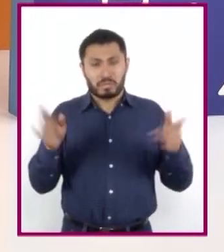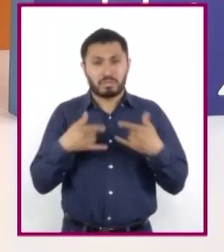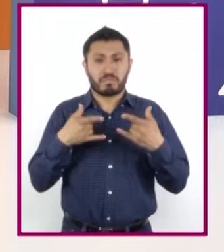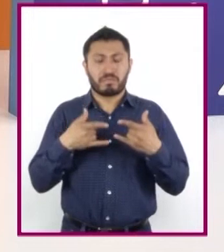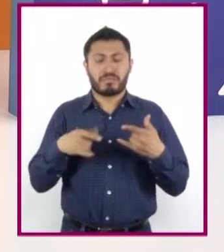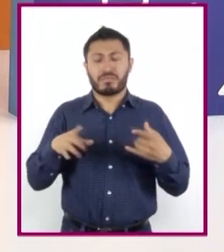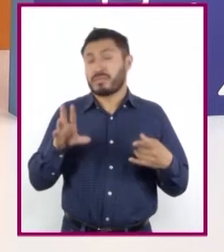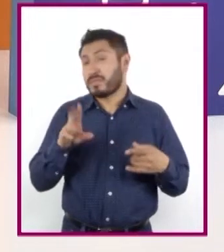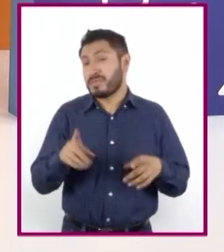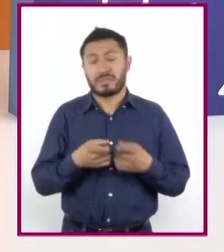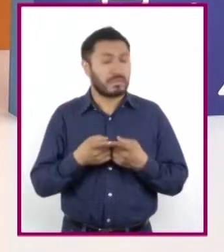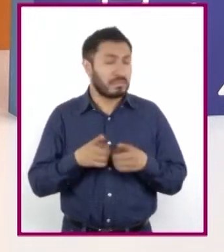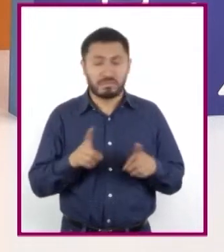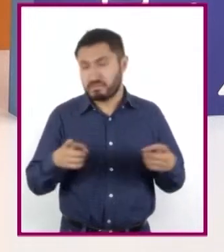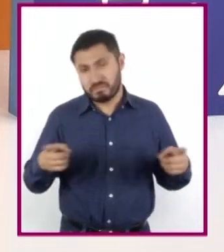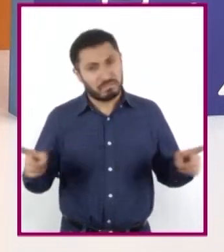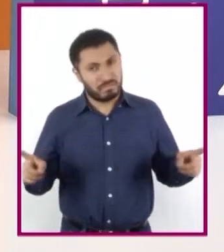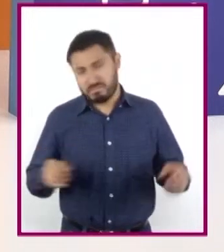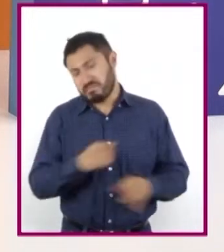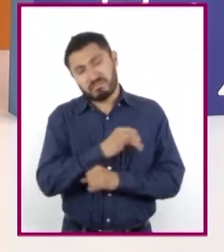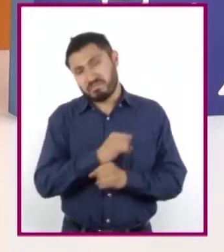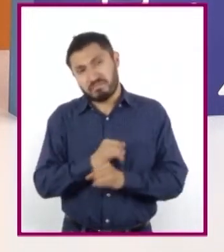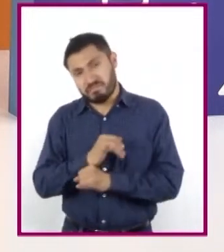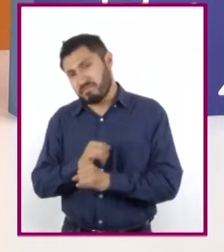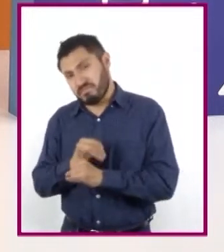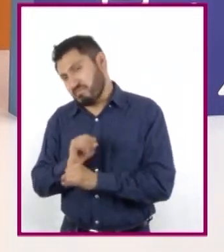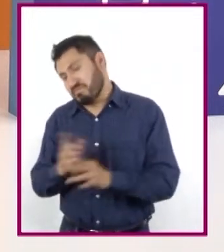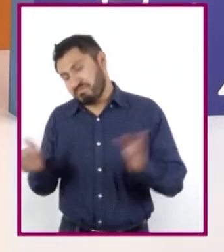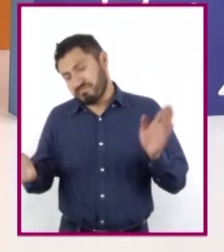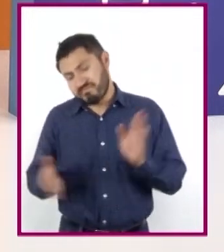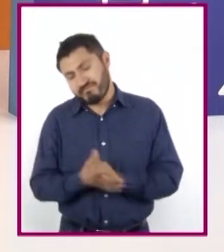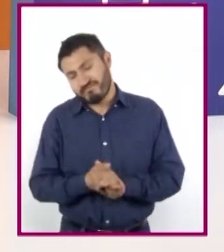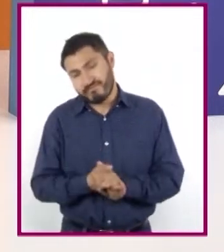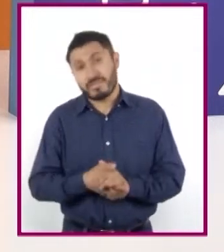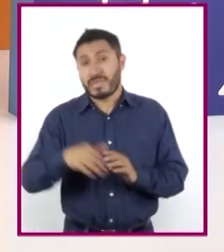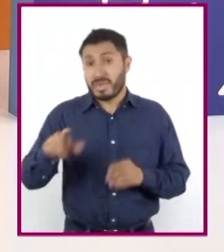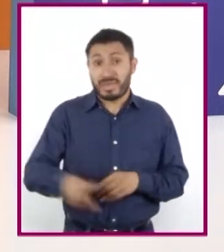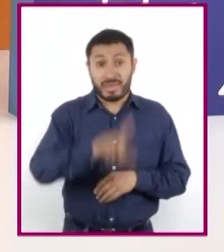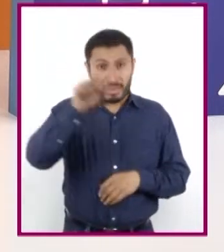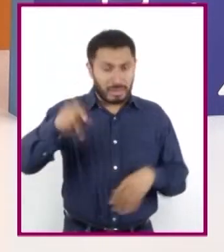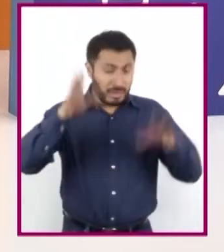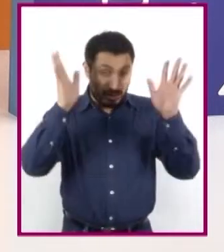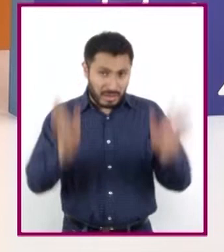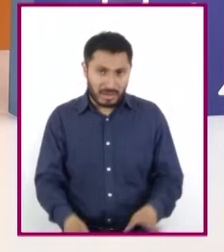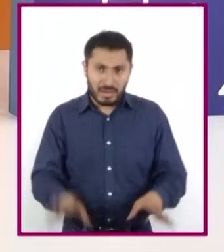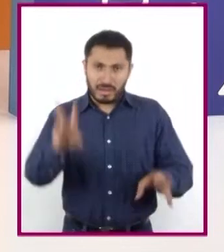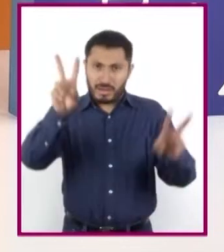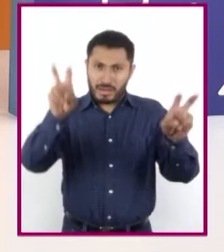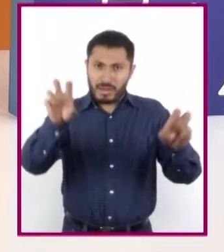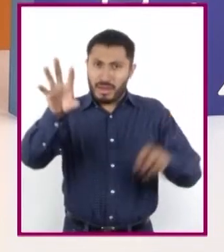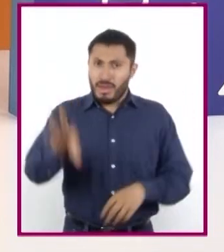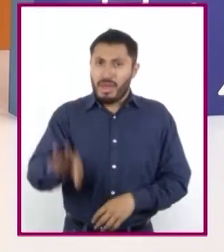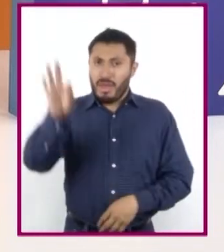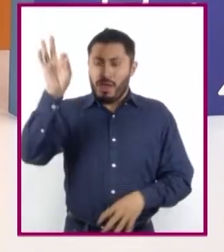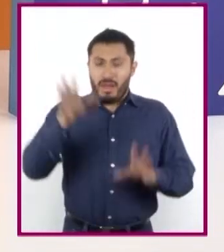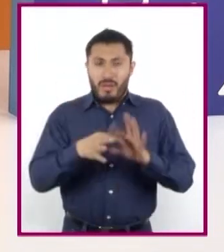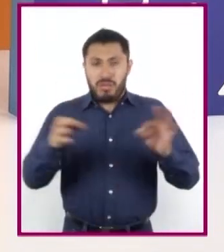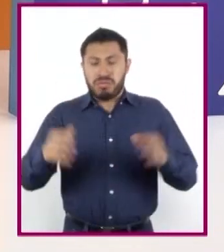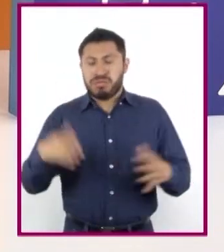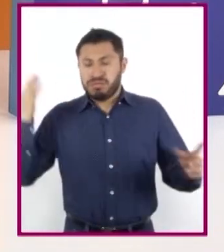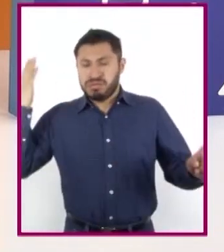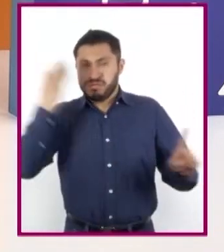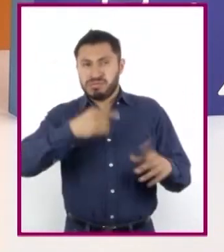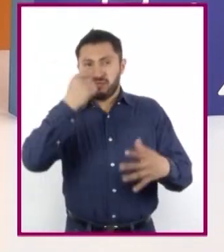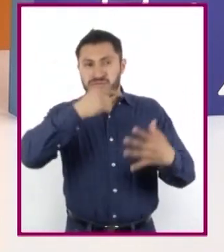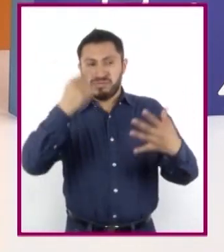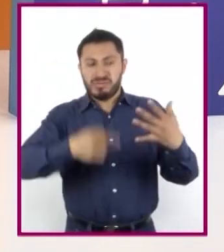permiten desarrollar una investigación. Después de tener definido el tema, los objetivos de la investigación